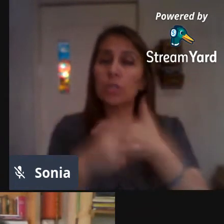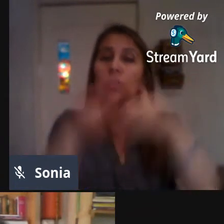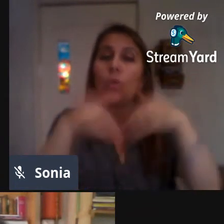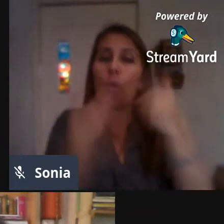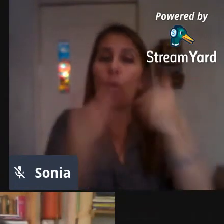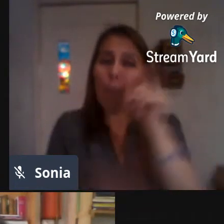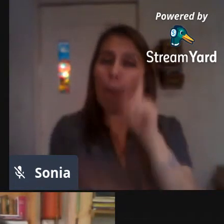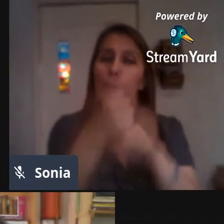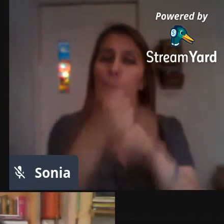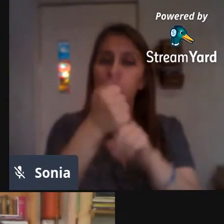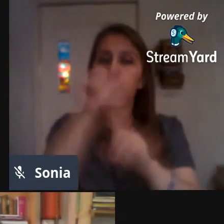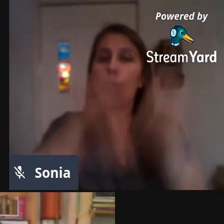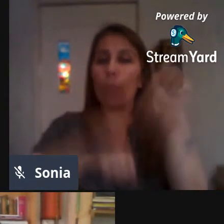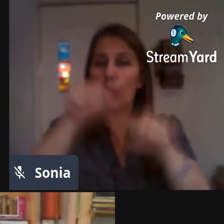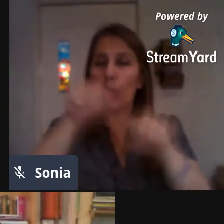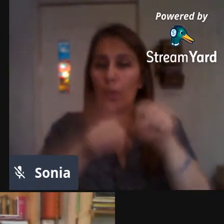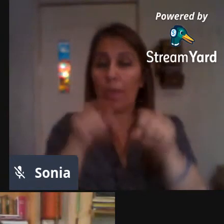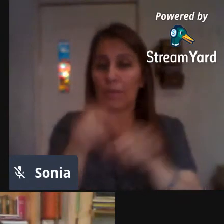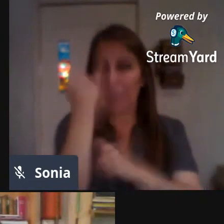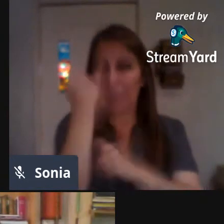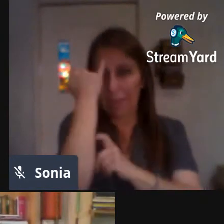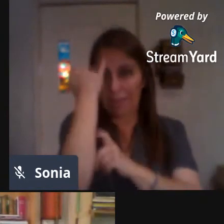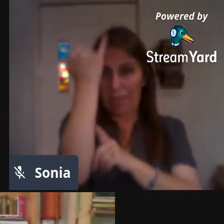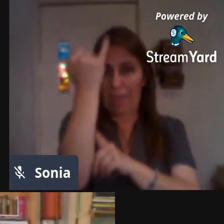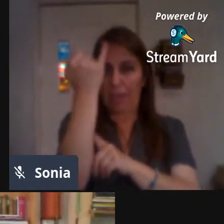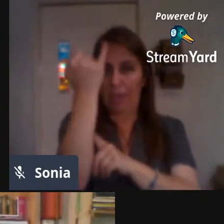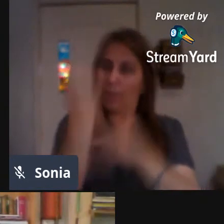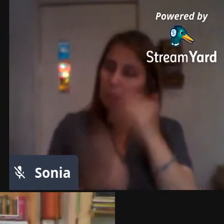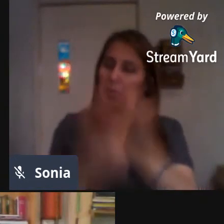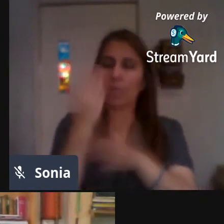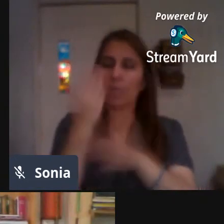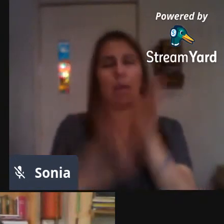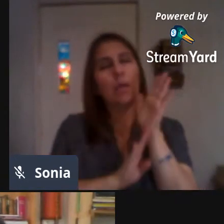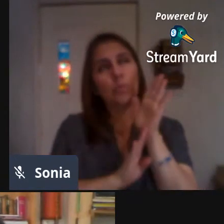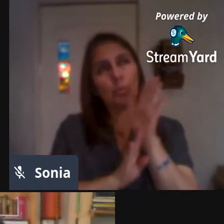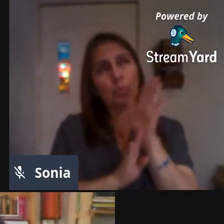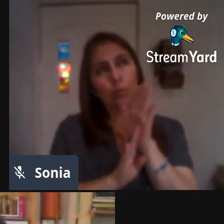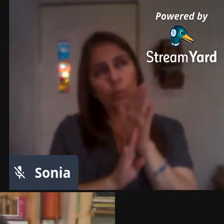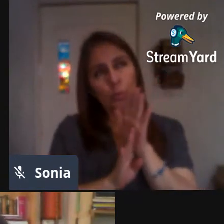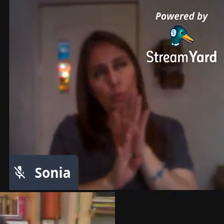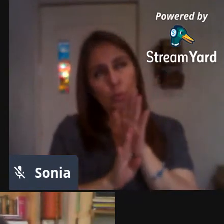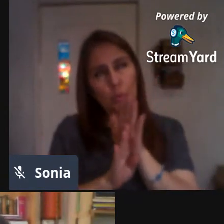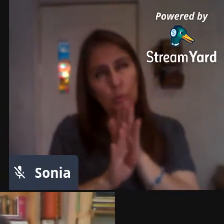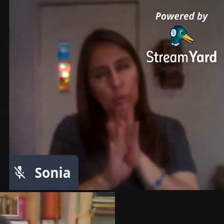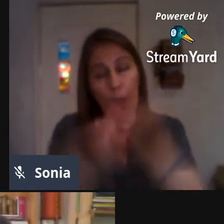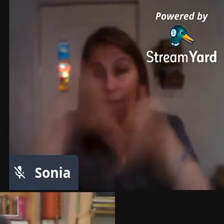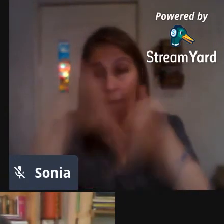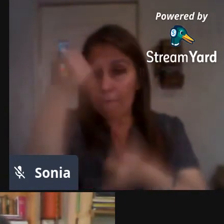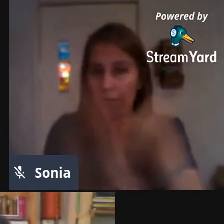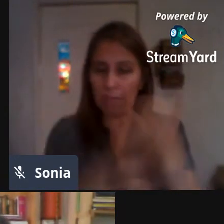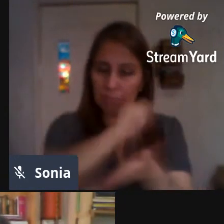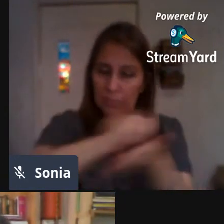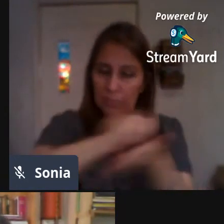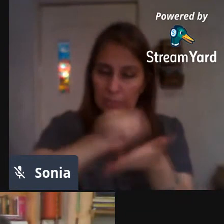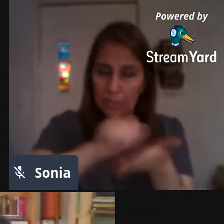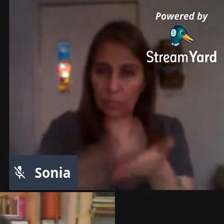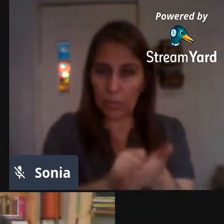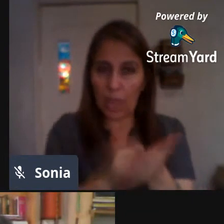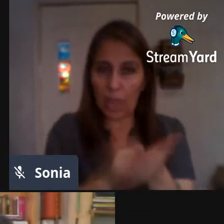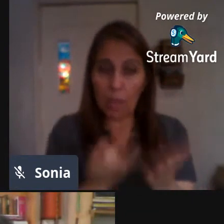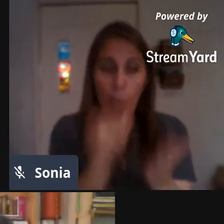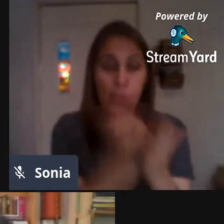fue una idea que comienza a desarrollarse que termina en escritura que retoma voces así como nos dice yoani de personas que han sido